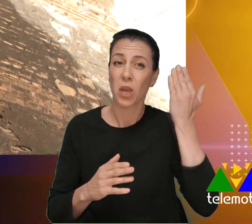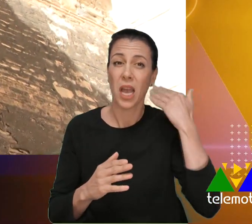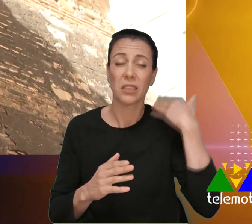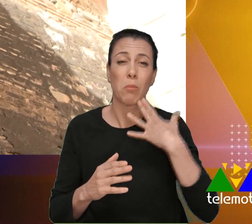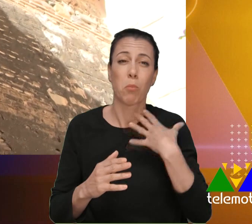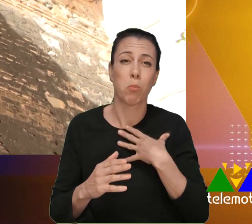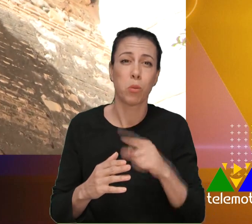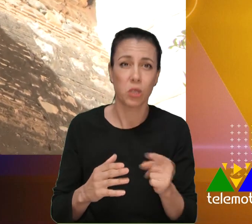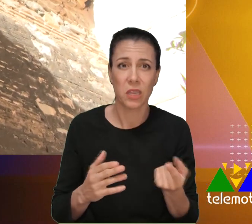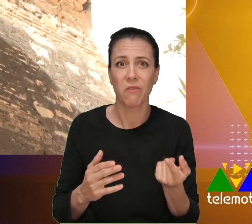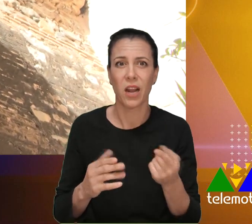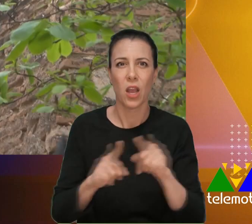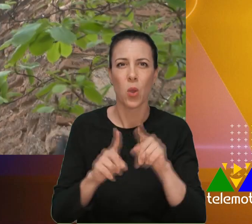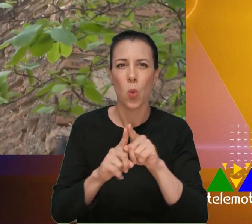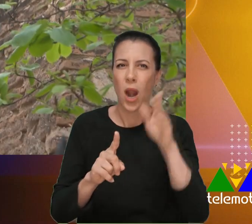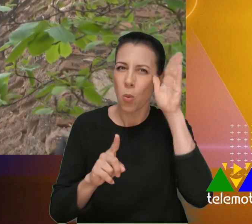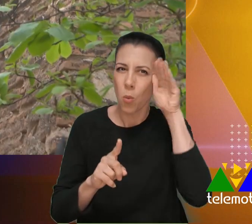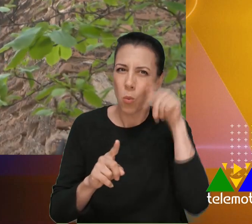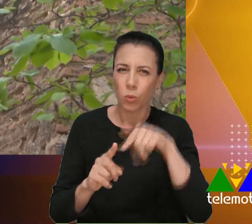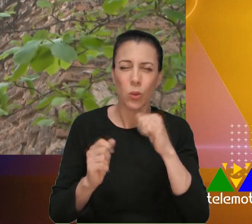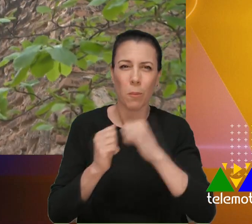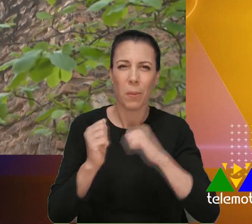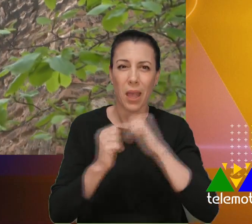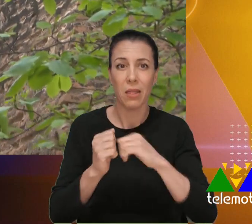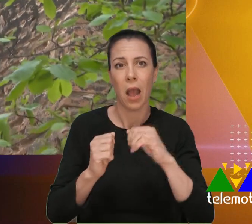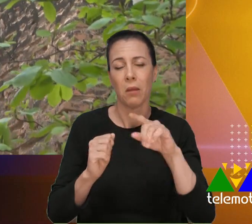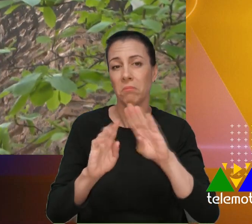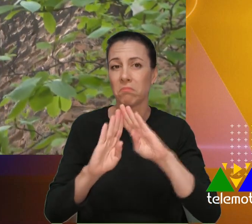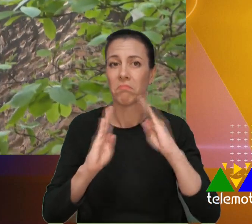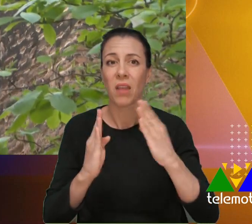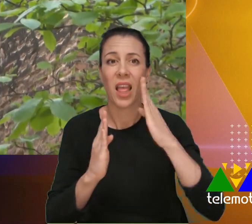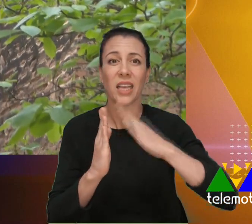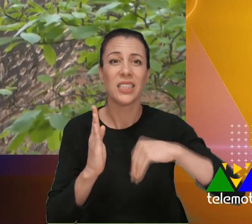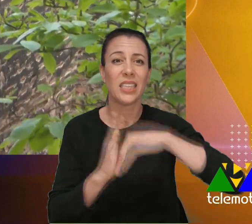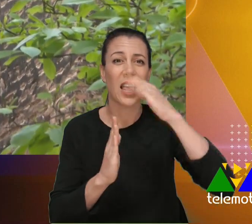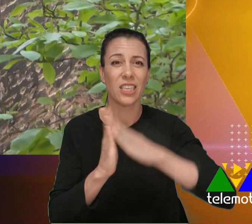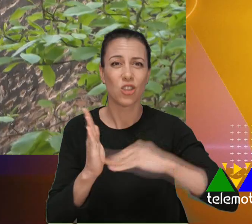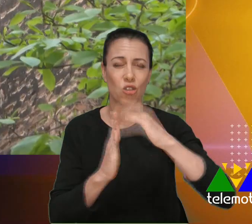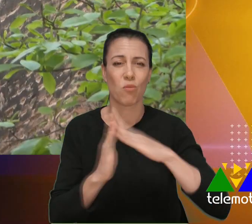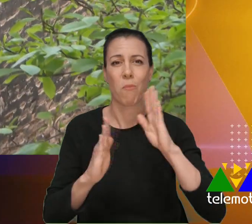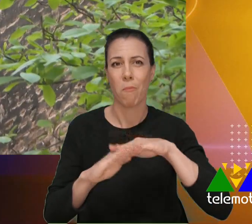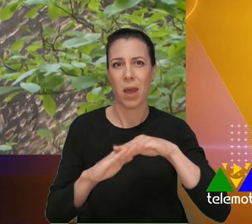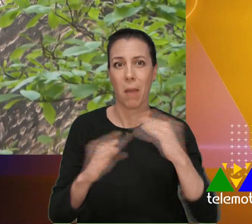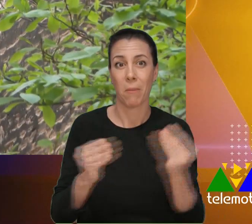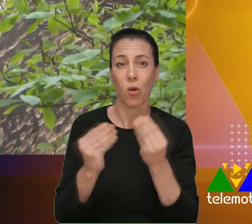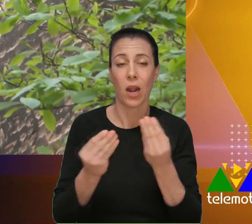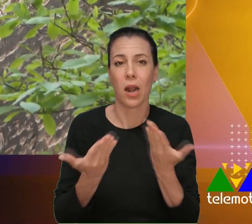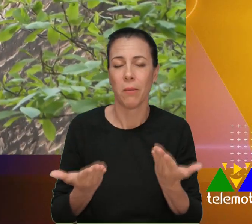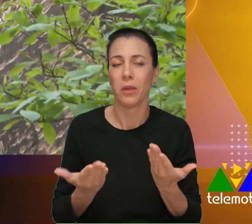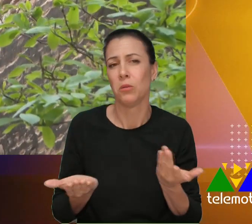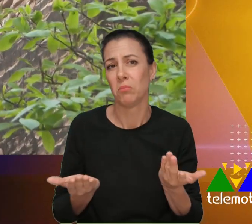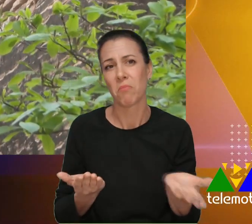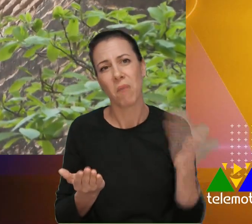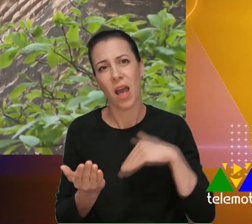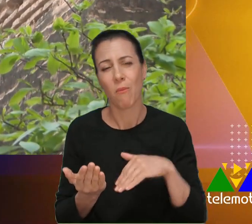porque casi todo lo que tenemos aquí sea piedra, mampostería irregular, como la que tenemos, se ve aquí perfectamente, ¿no? Y entonces decir, bueno,